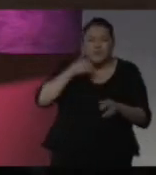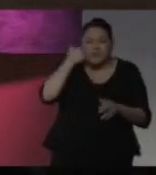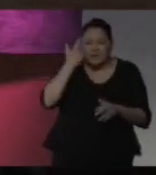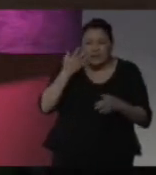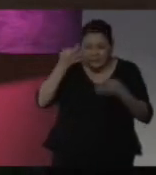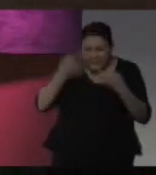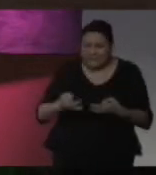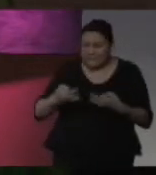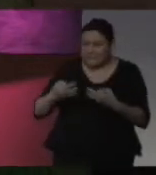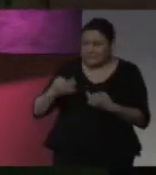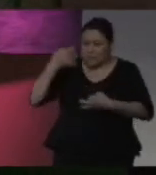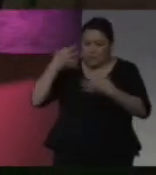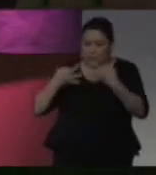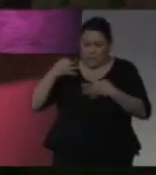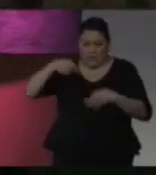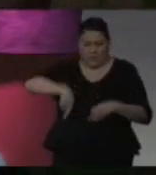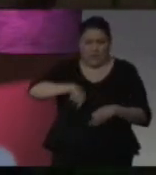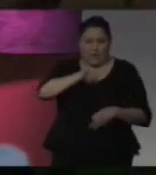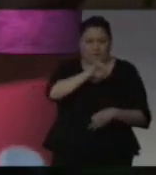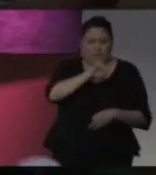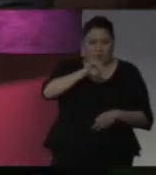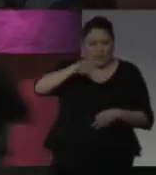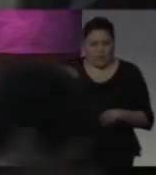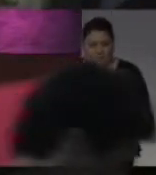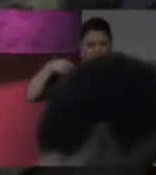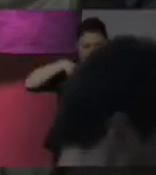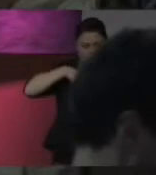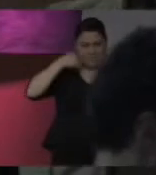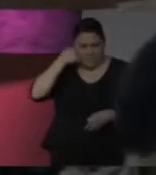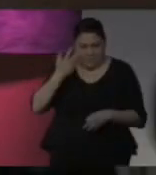la manera de Jurídicas, con una…